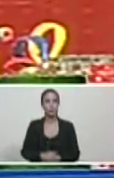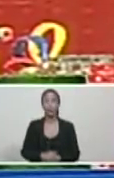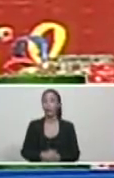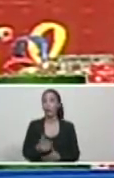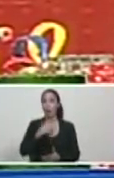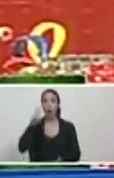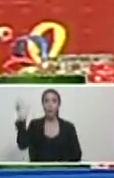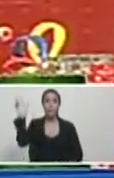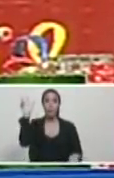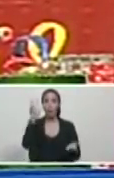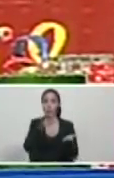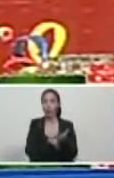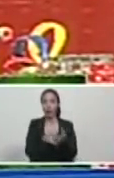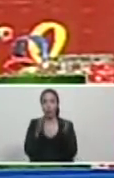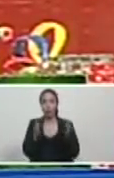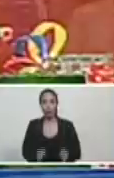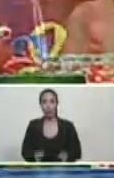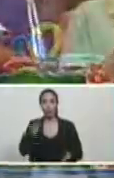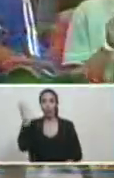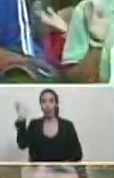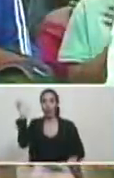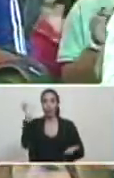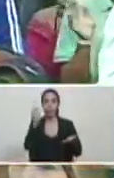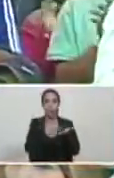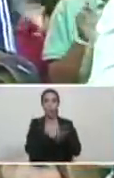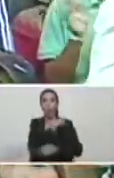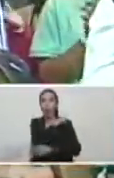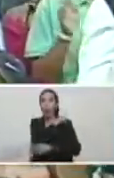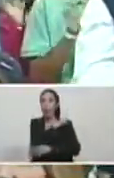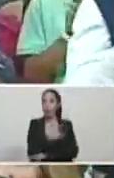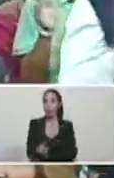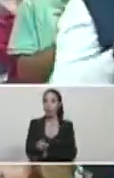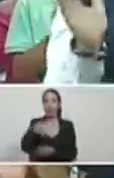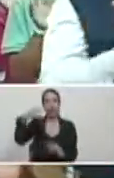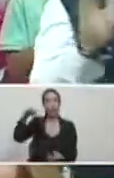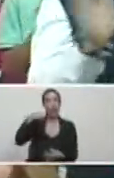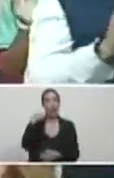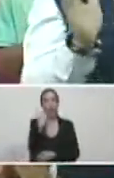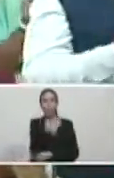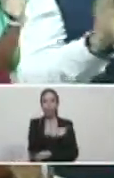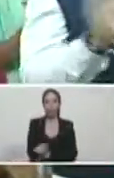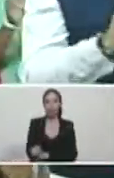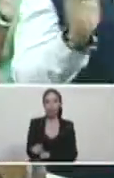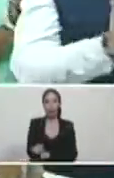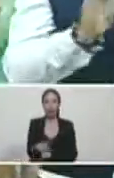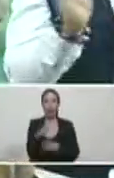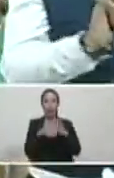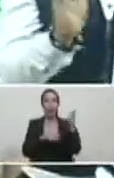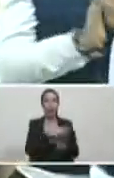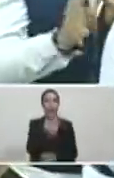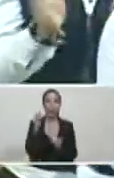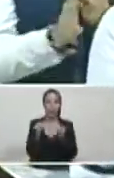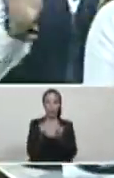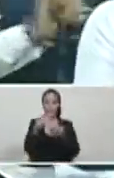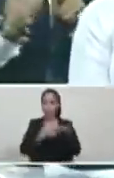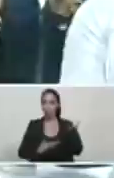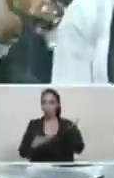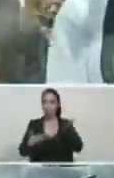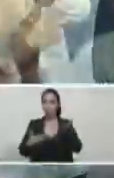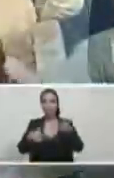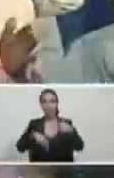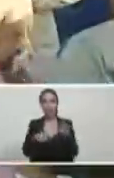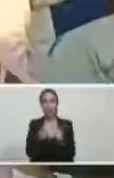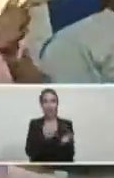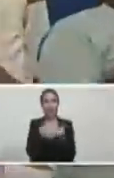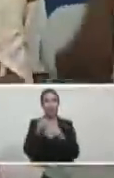apruebo oficialmente y ordeno sacar en Gaceta Oficial las conclusiones de este Congreso de